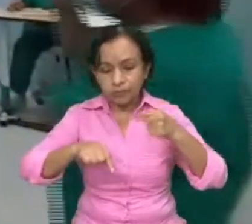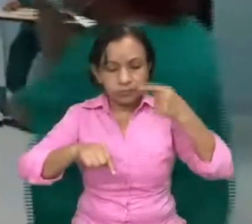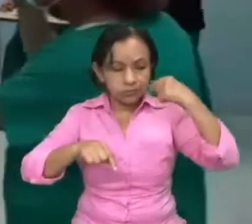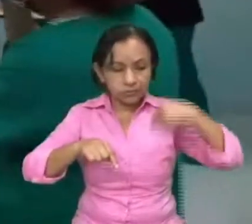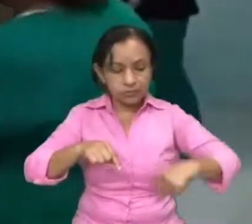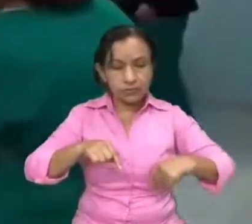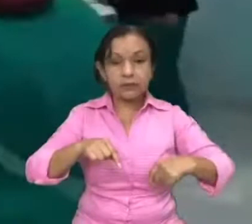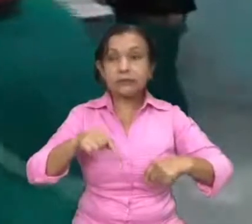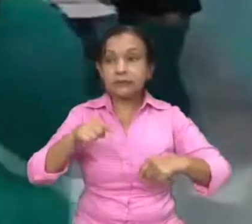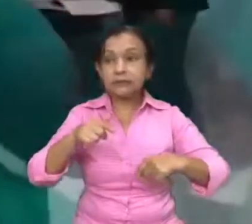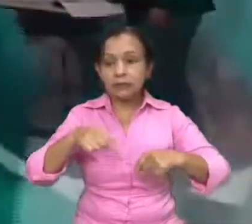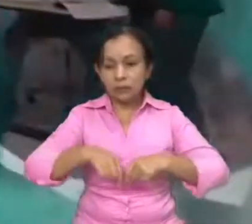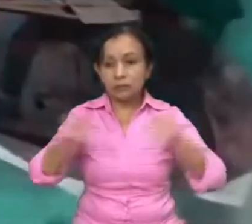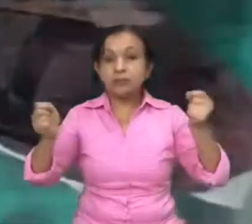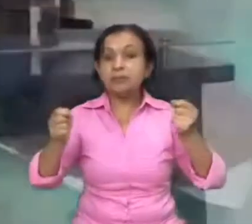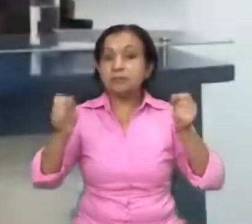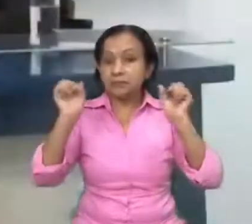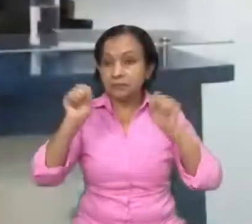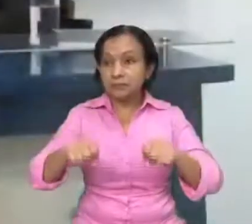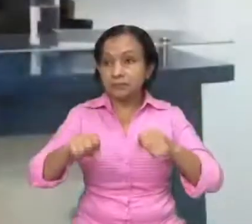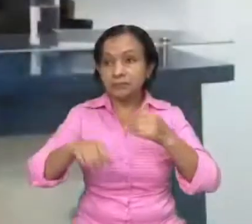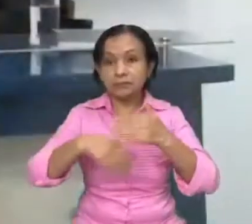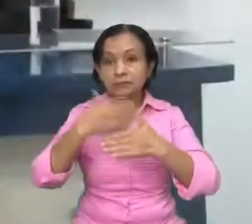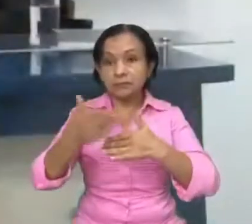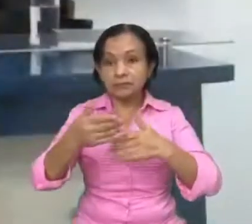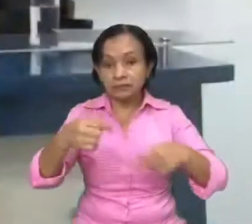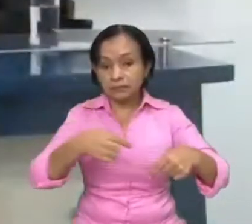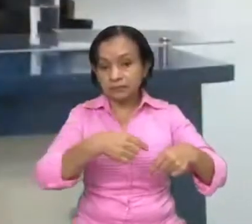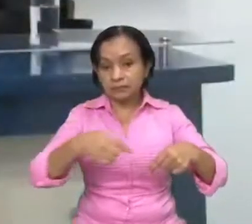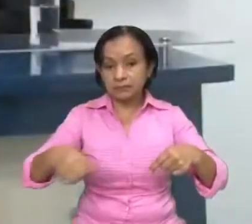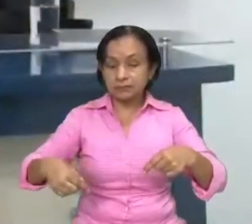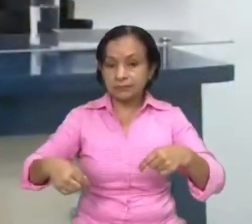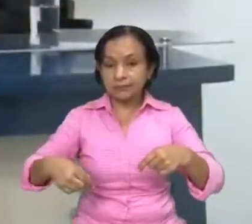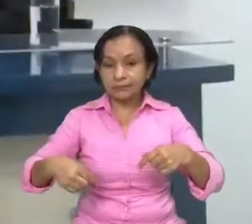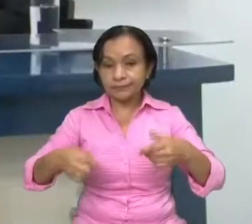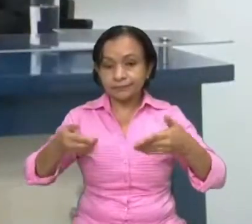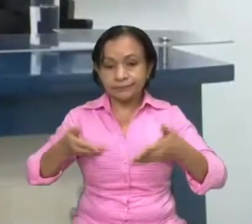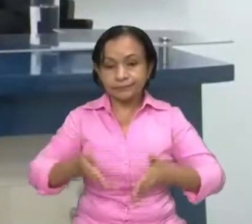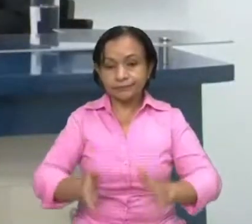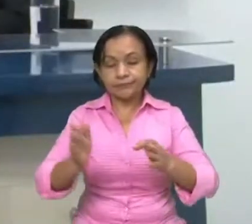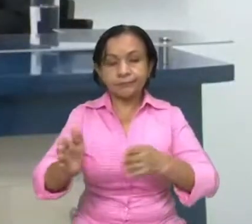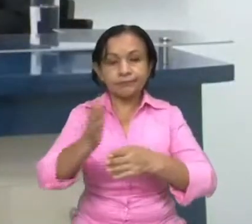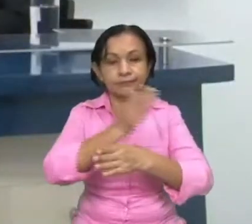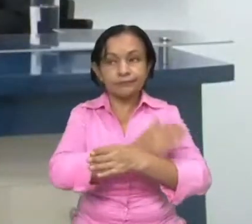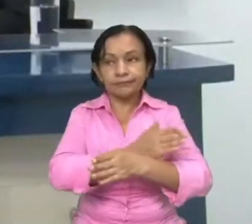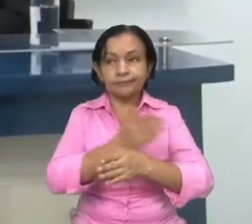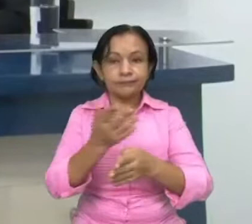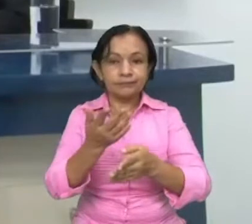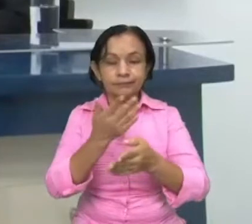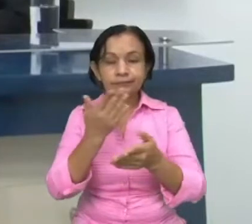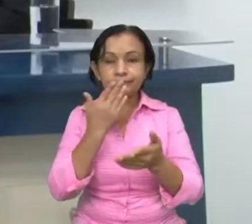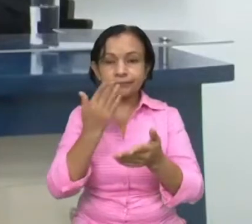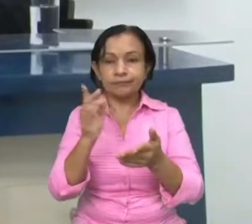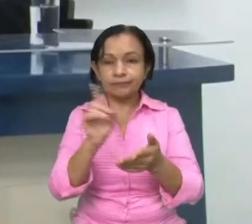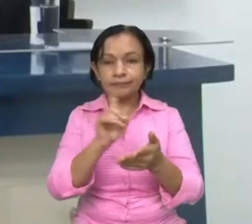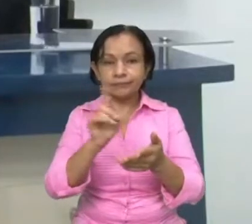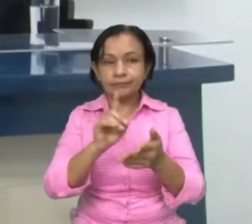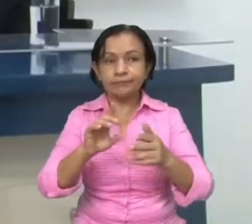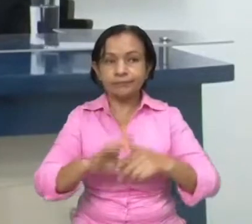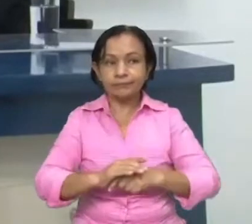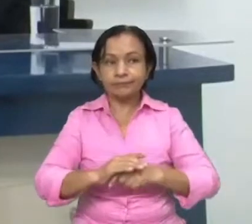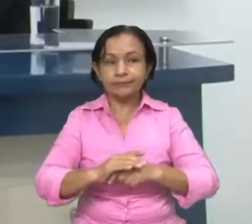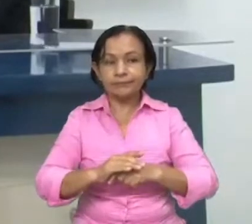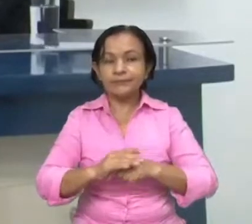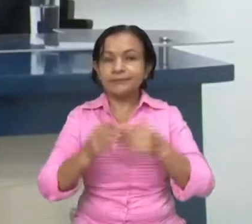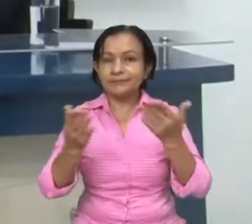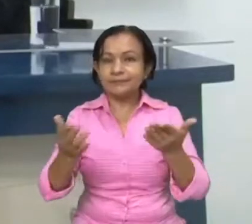las membranas, corre riesgo de romperse y que luego la cirugía entonces termine en un parto prematuro porque no se abordó de manera oportuna. Ahí